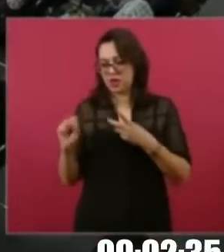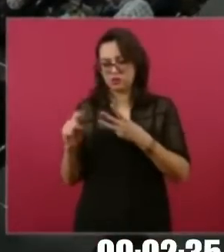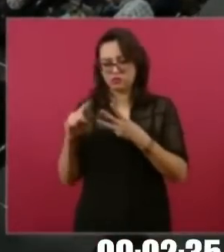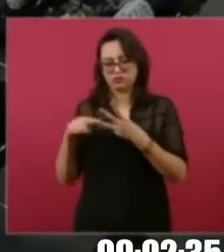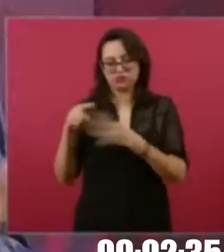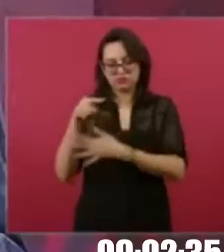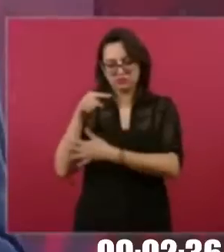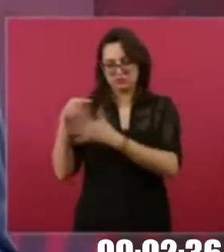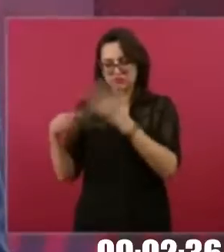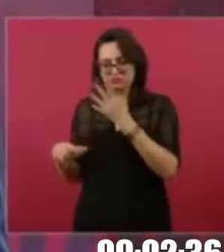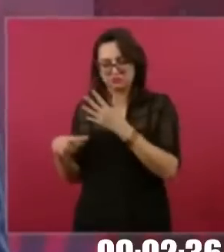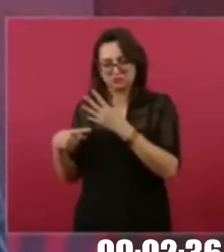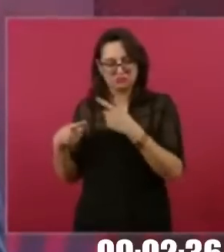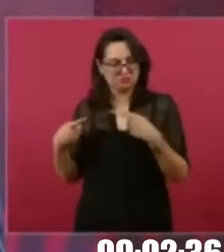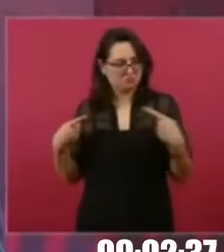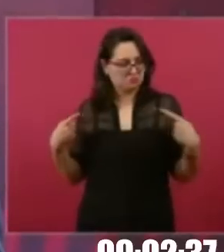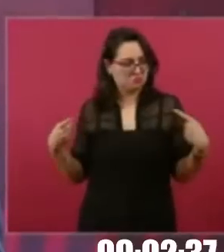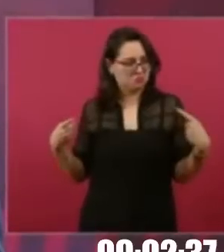nada